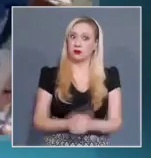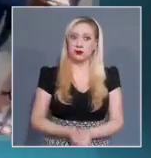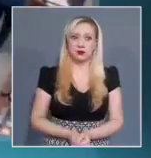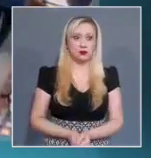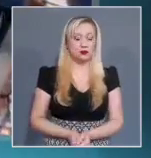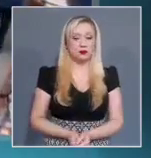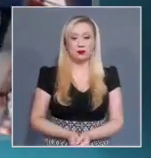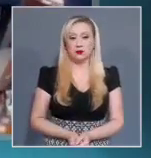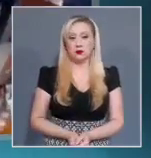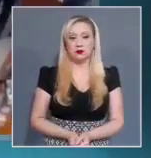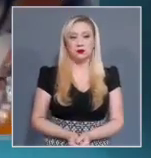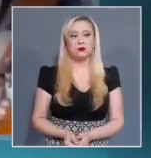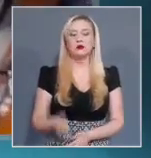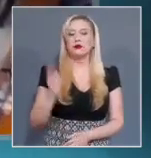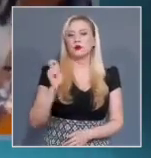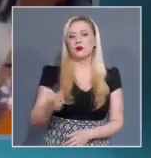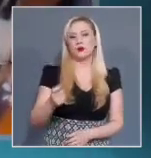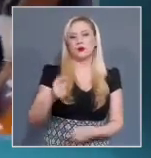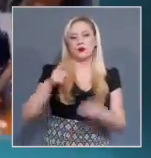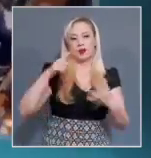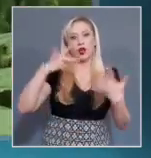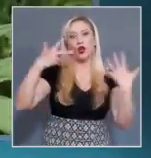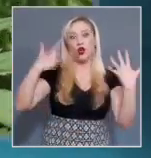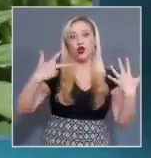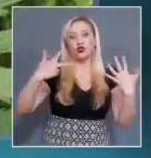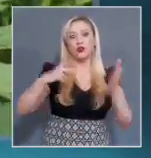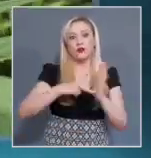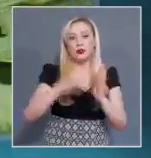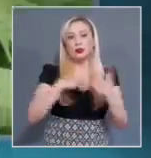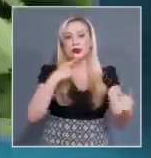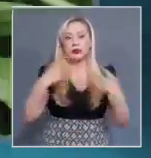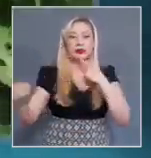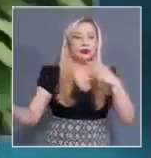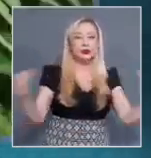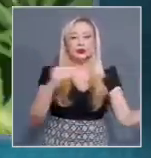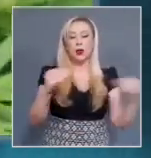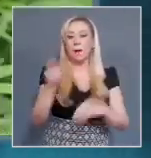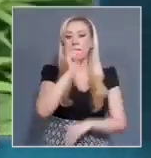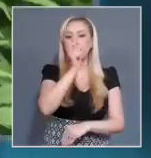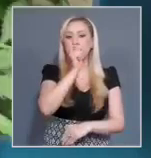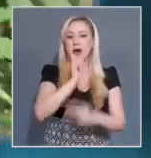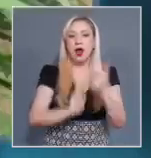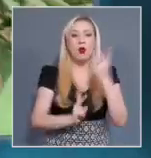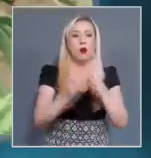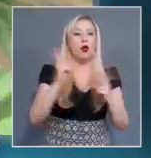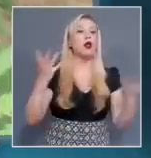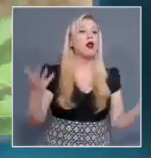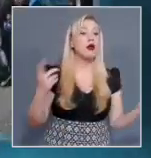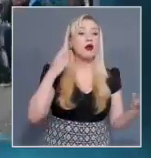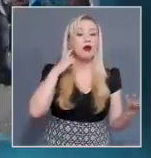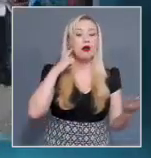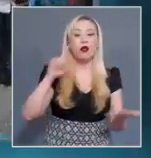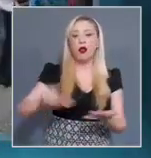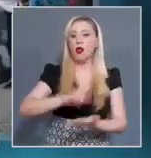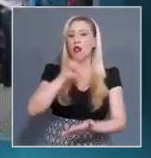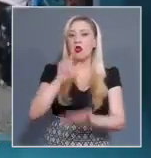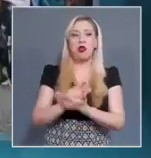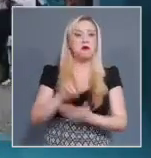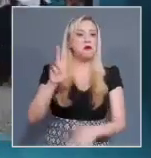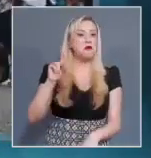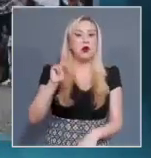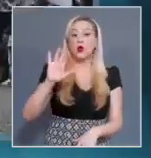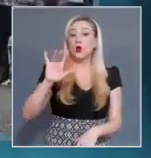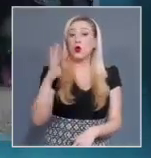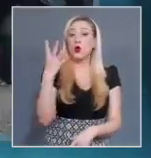Durante el octavo y último debate para legalizar el uso recreativo de la marihuana, se anuló la posible nueva ley al no reunir los 54 votos necesarios.